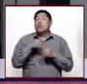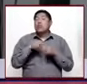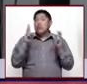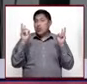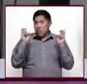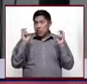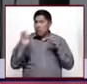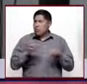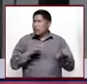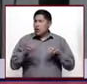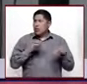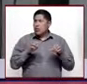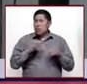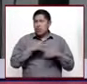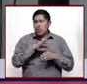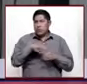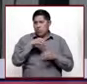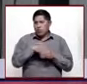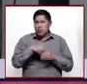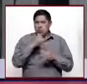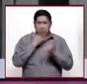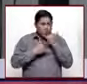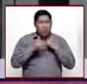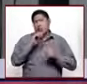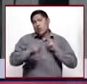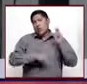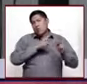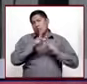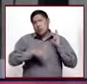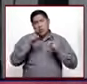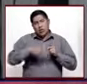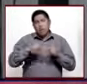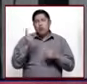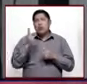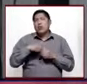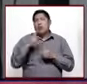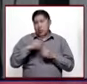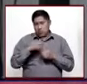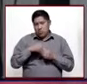hacen y que involucran y que la población tiene que participar, como es